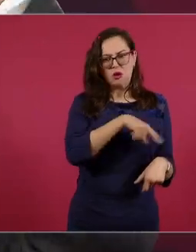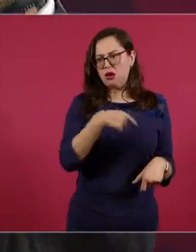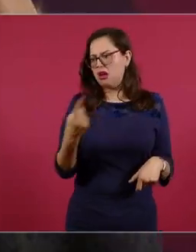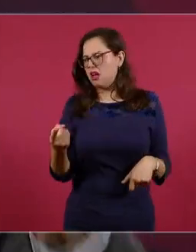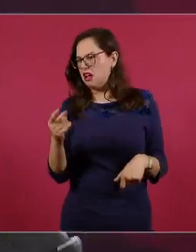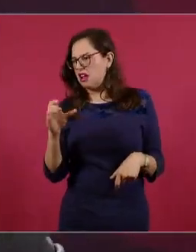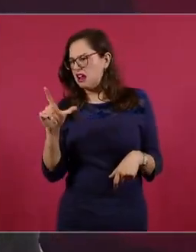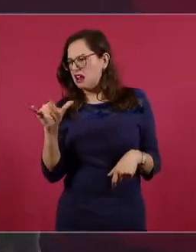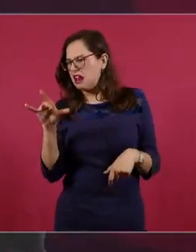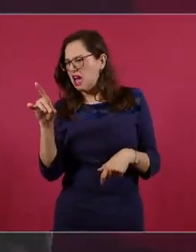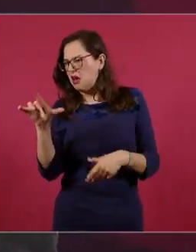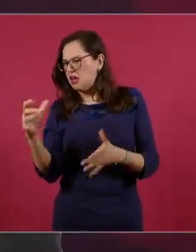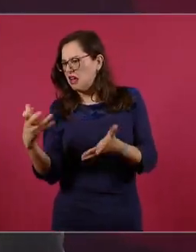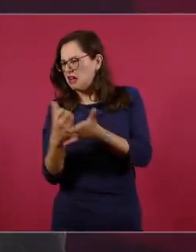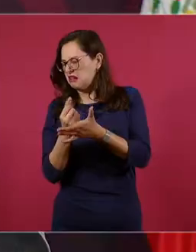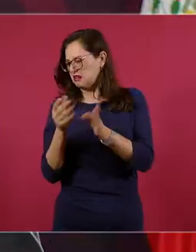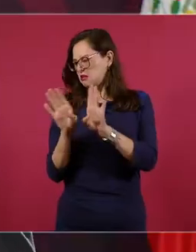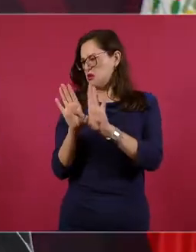Allá viven